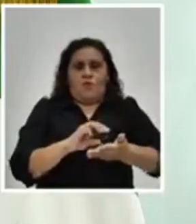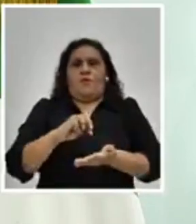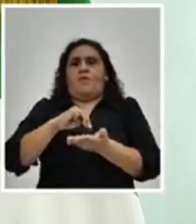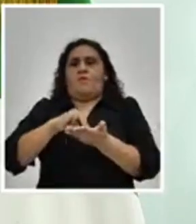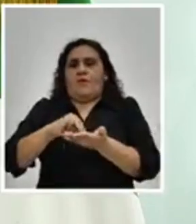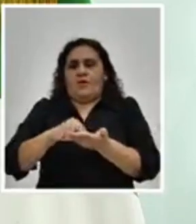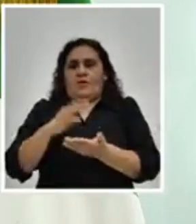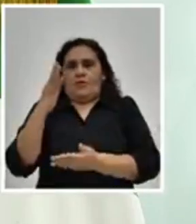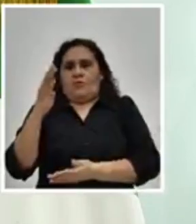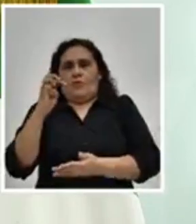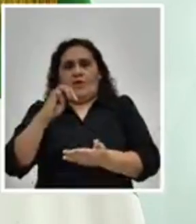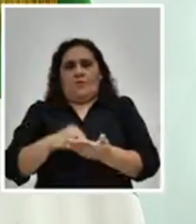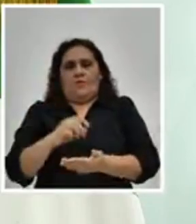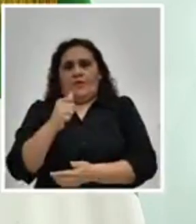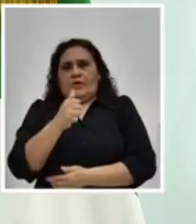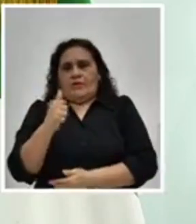a